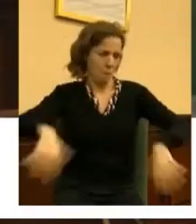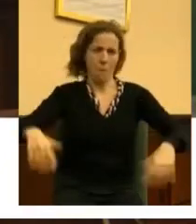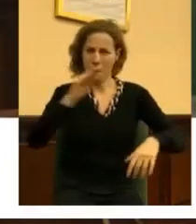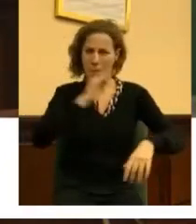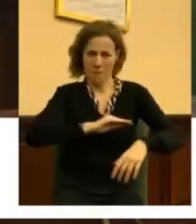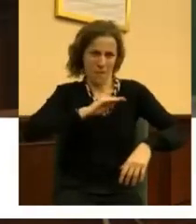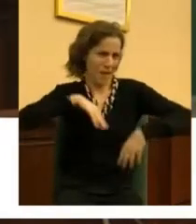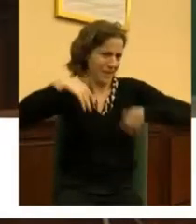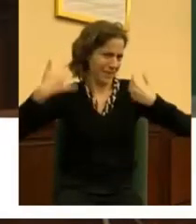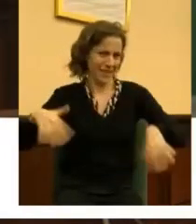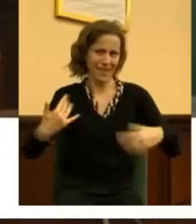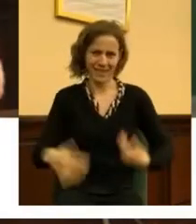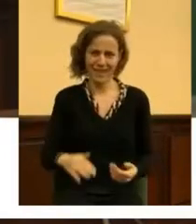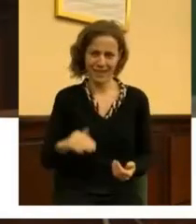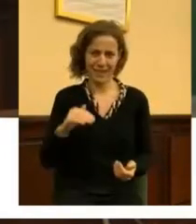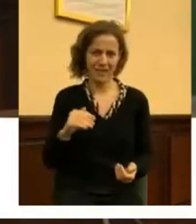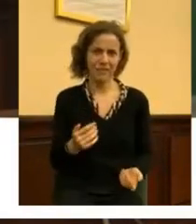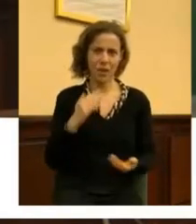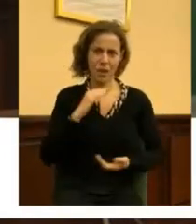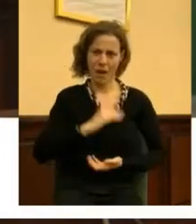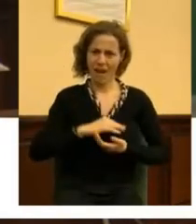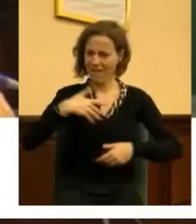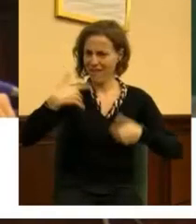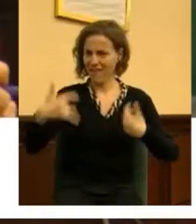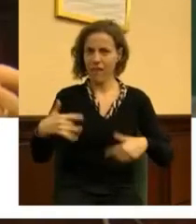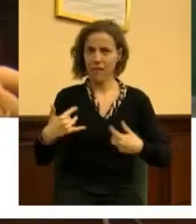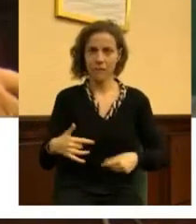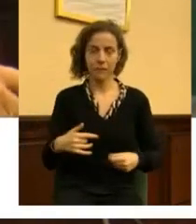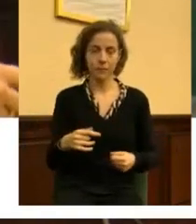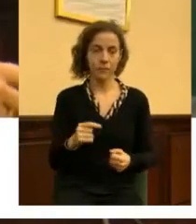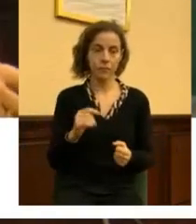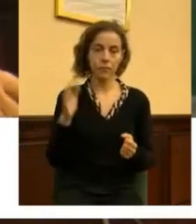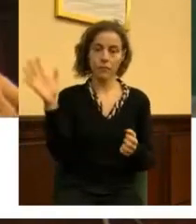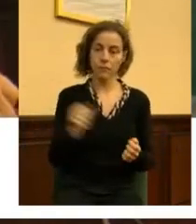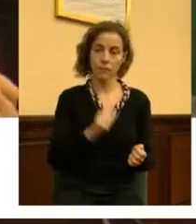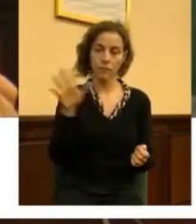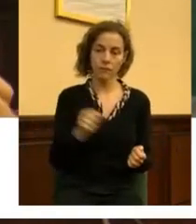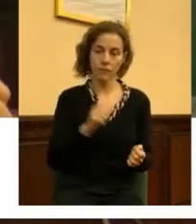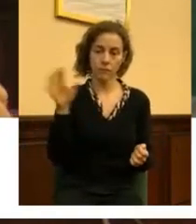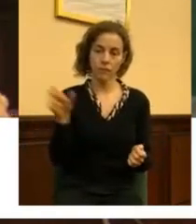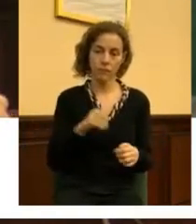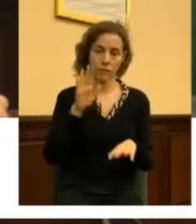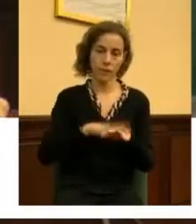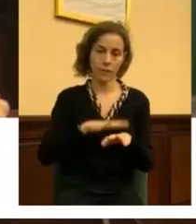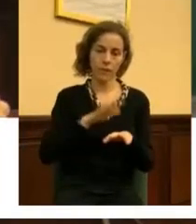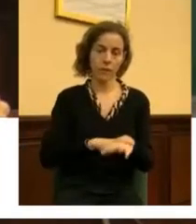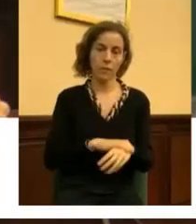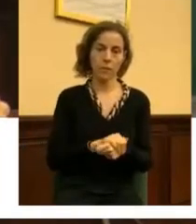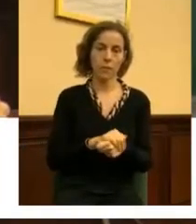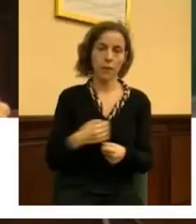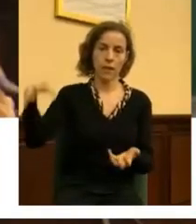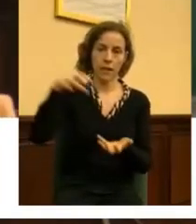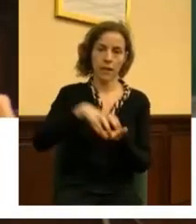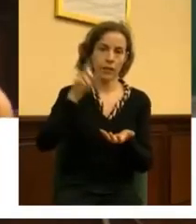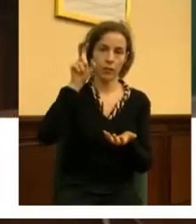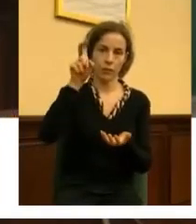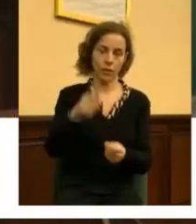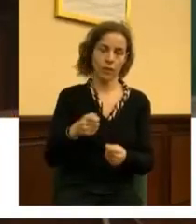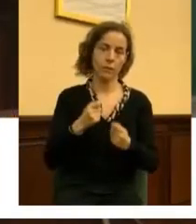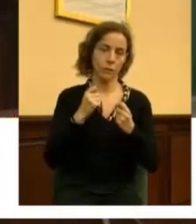la cantidad ingente de gel hidroalcohólico que se ha comprado para proporcionar a los centros